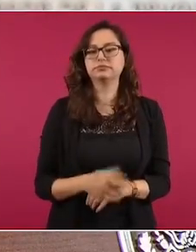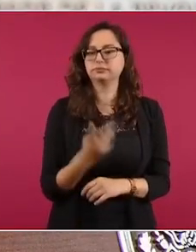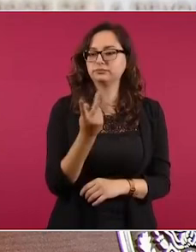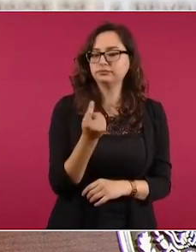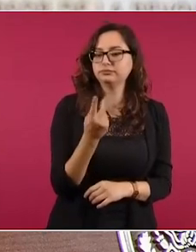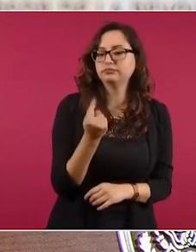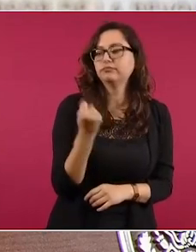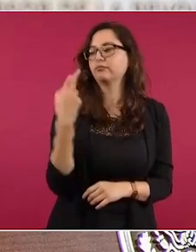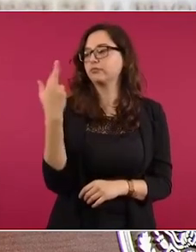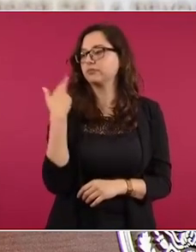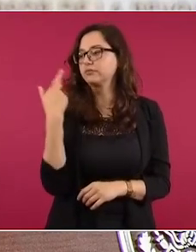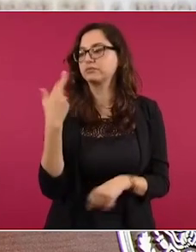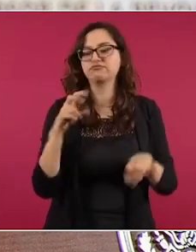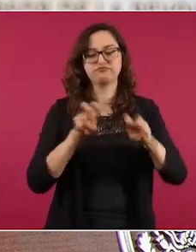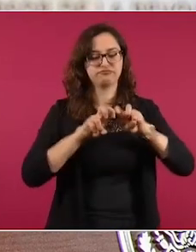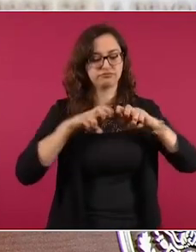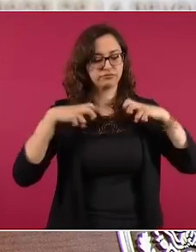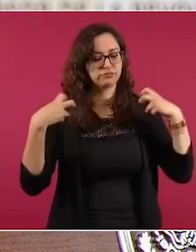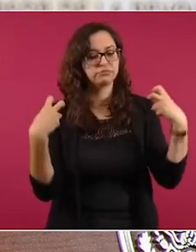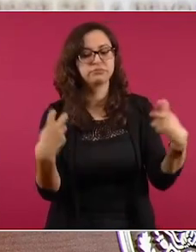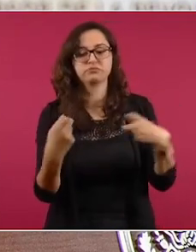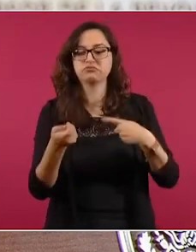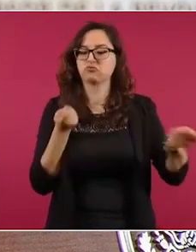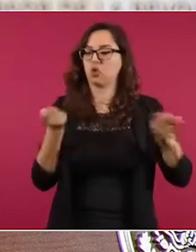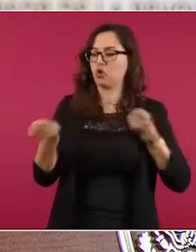¿cómo se llama? Tercer grado, ¿todavía existe?